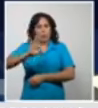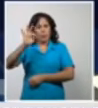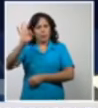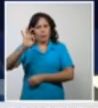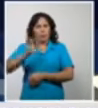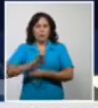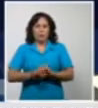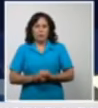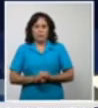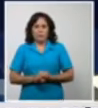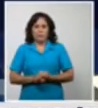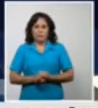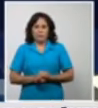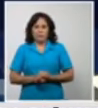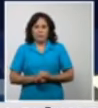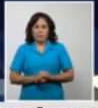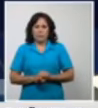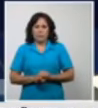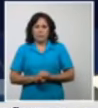5,94%,